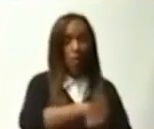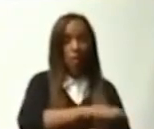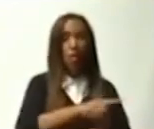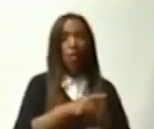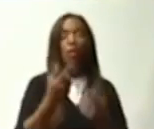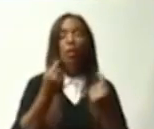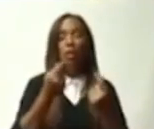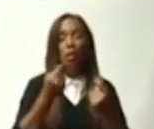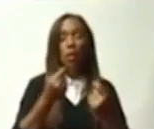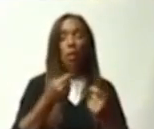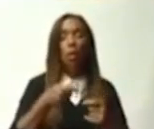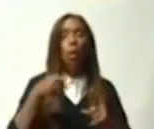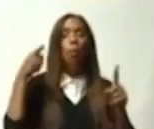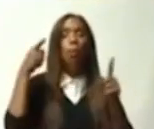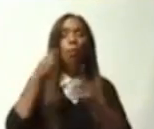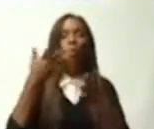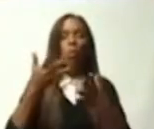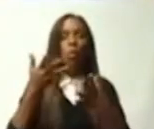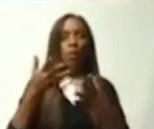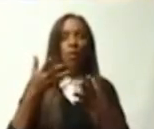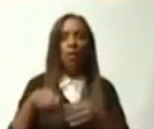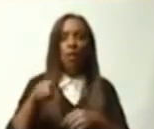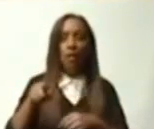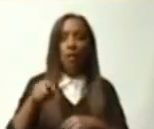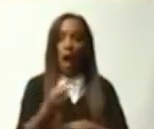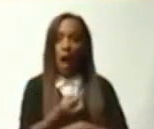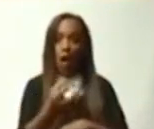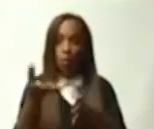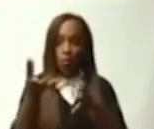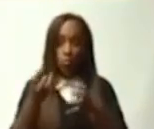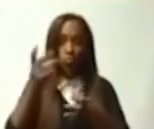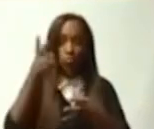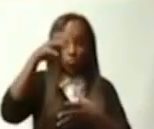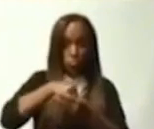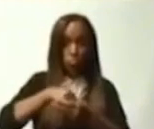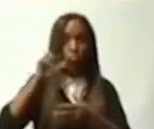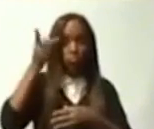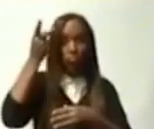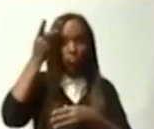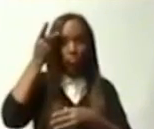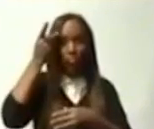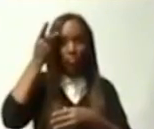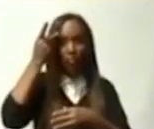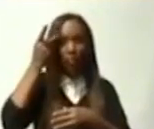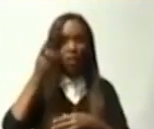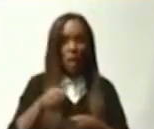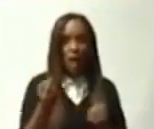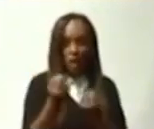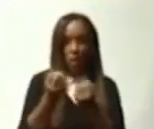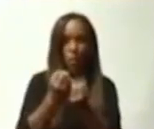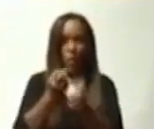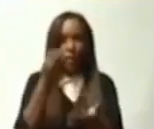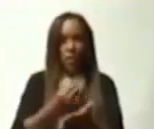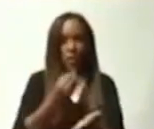a diferentes puestos. Y en esa oportunidad tampoco tuvimos